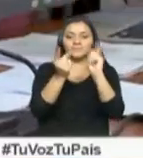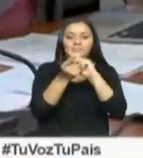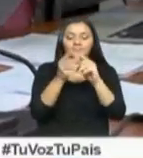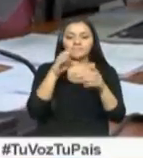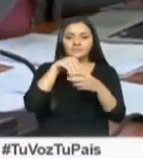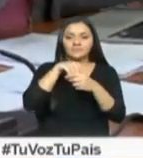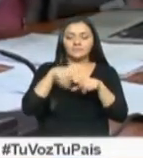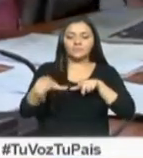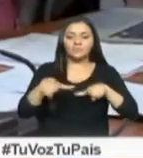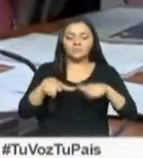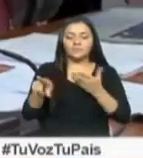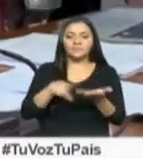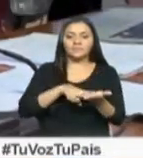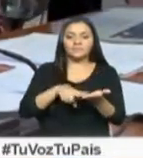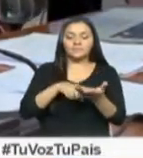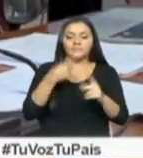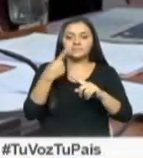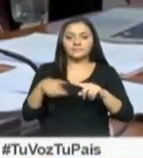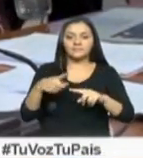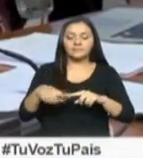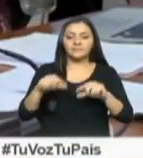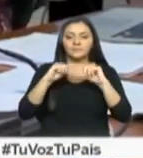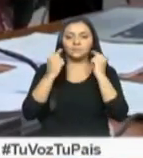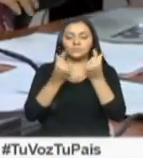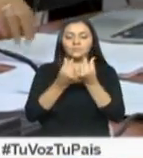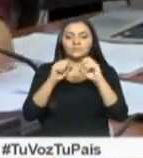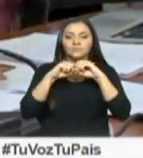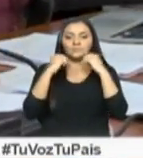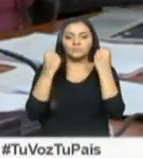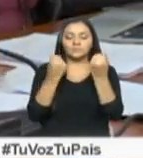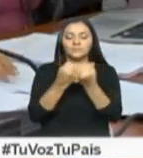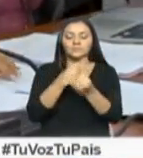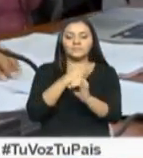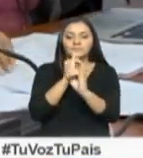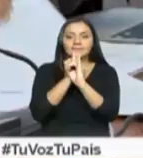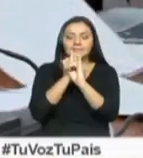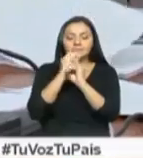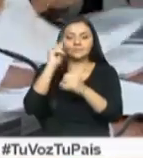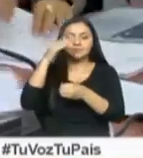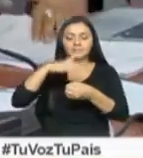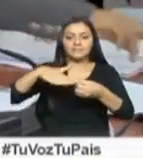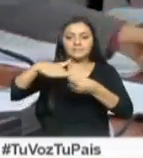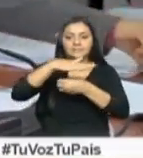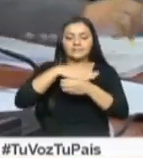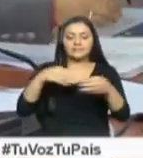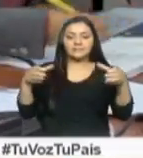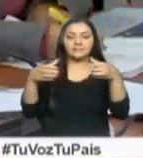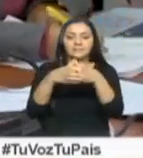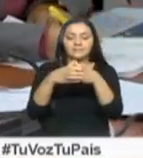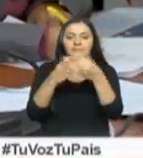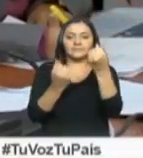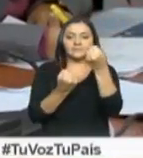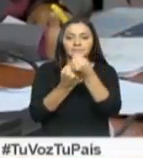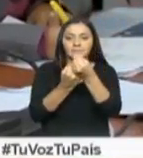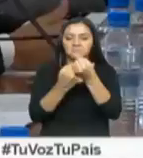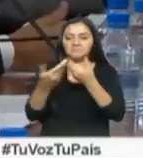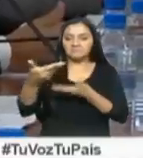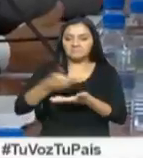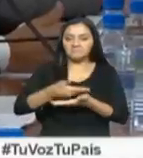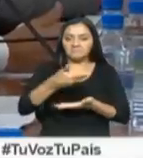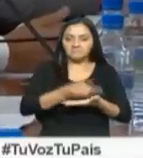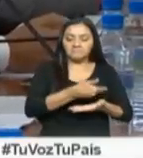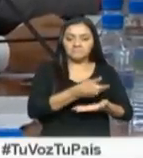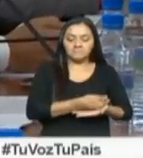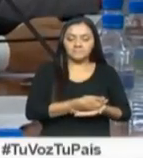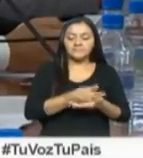localidades y reuniones con diversas organizaciones sociales e instituciones estatales a fin de recoger sus aportes. Dentro de la comisión